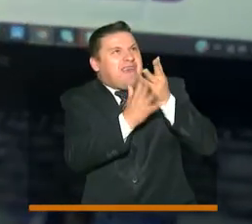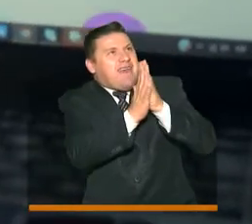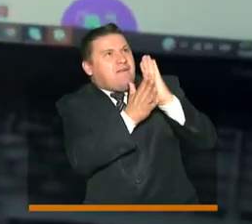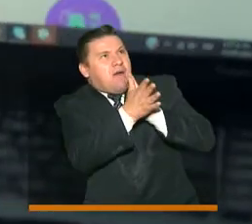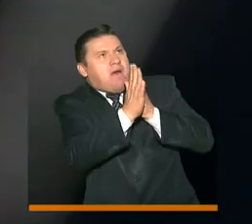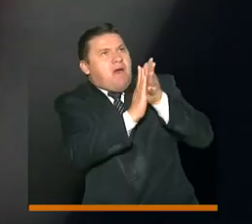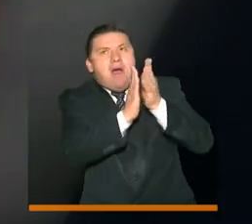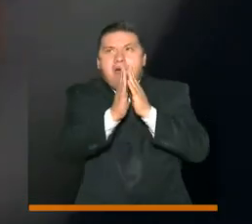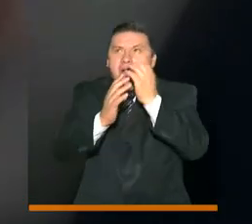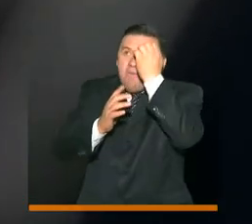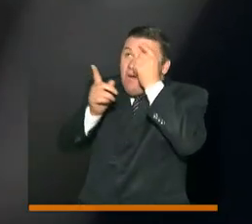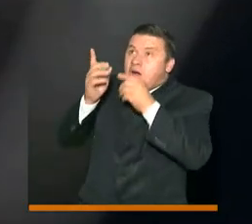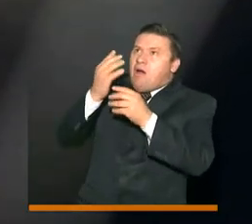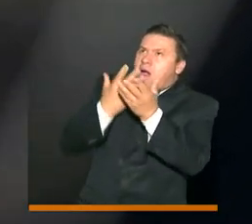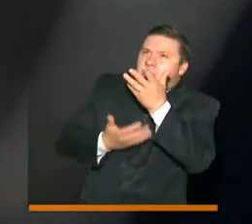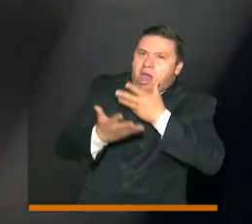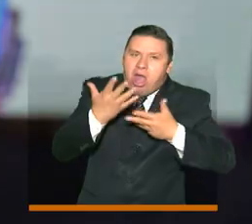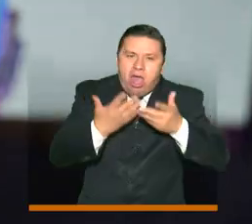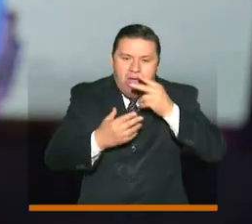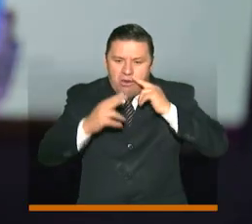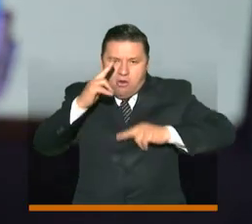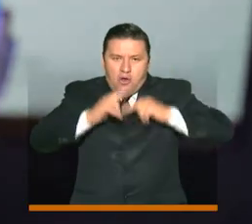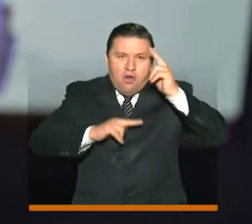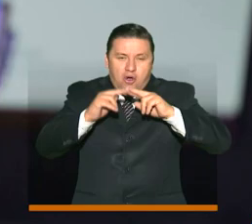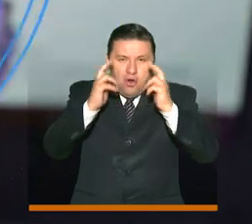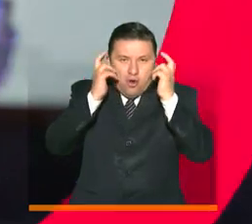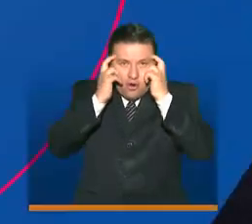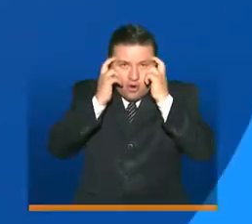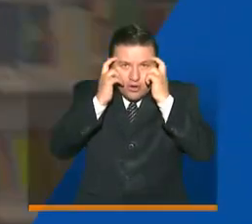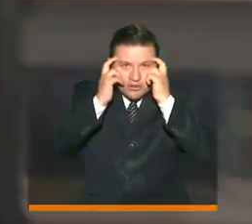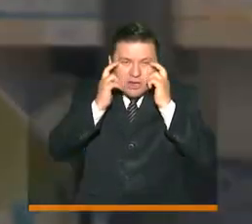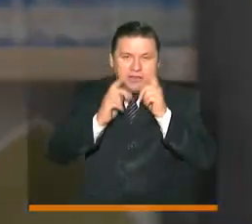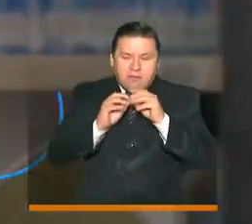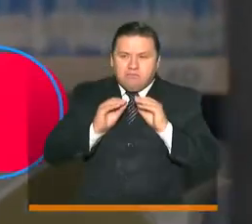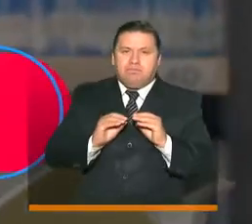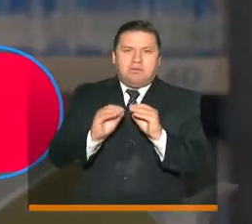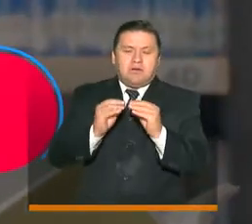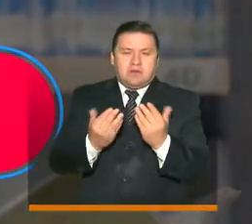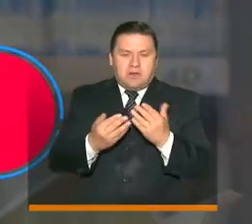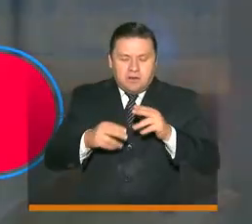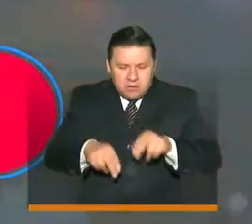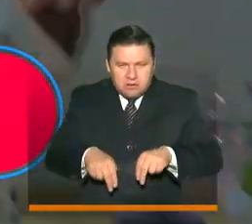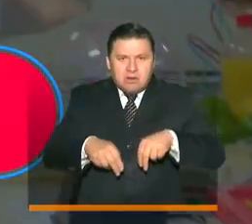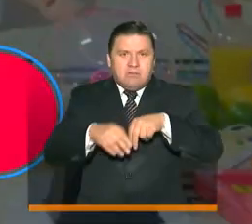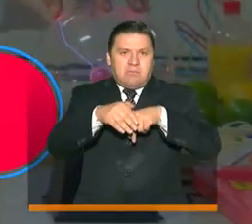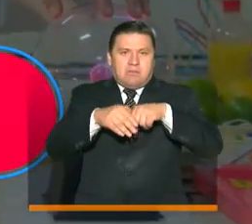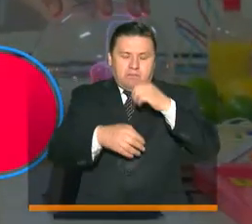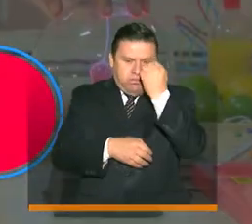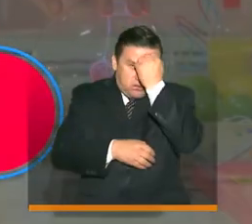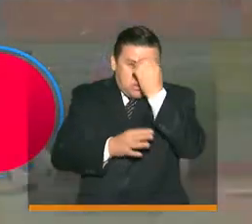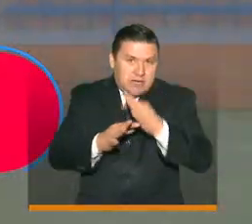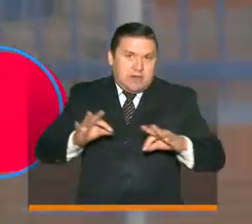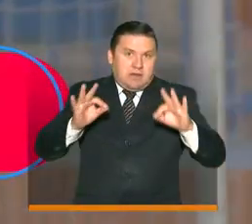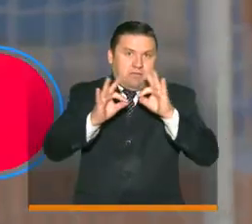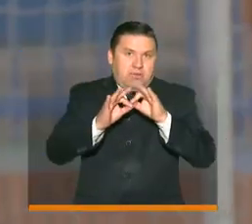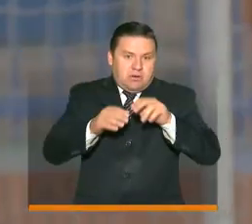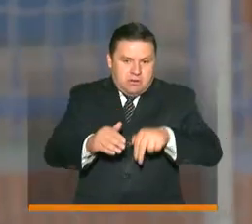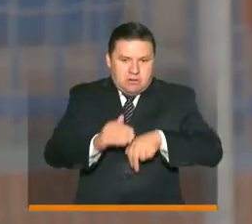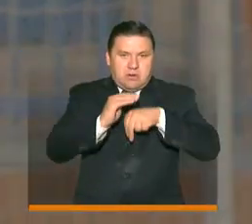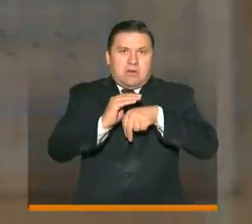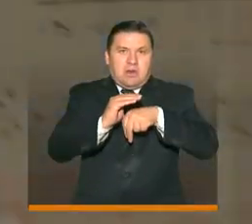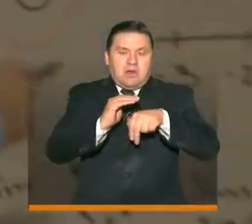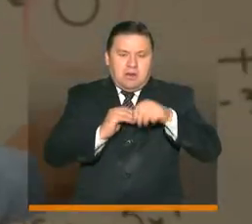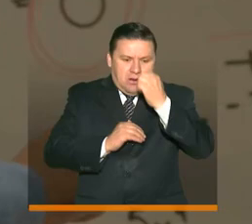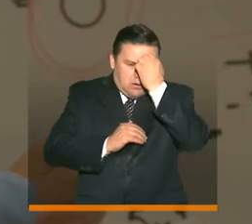y formar parte de la construcción colaborativa de conocimiento con sus pares. El bienestar de nuestros maestros también es nuestra prioridad y por